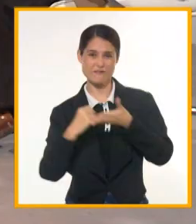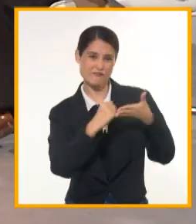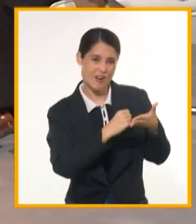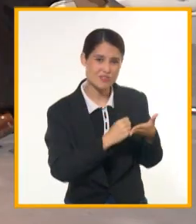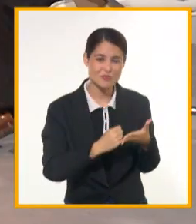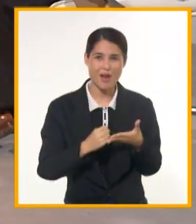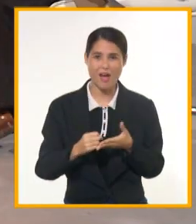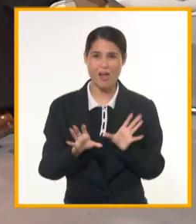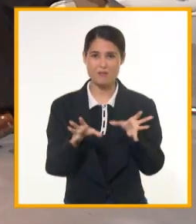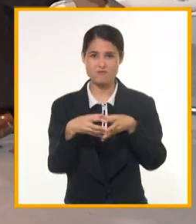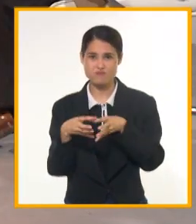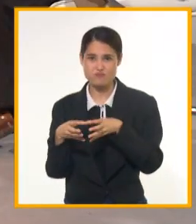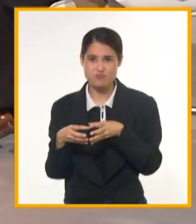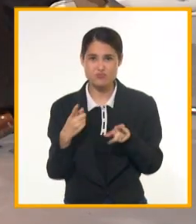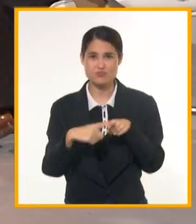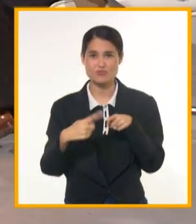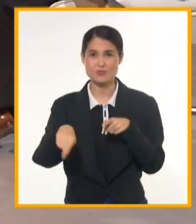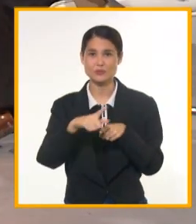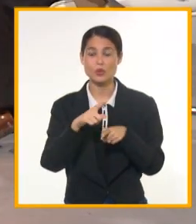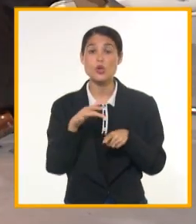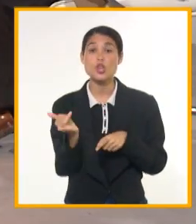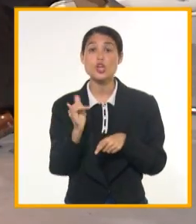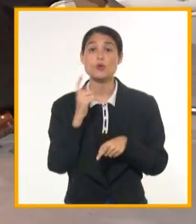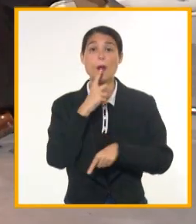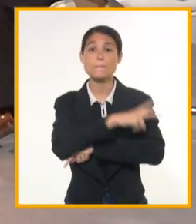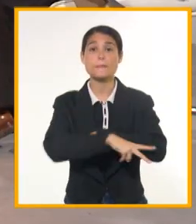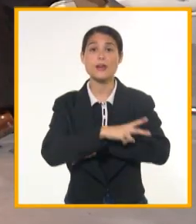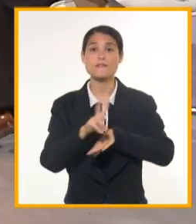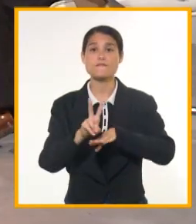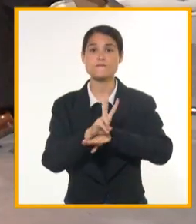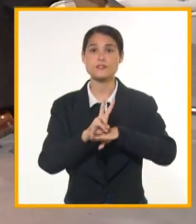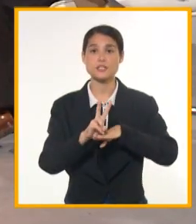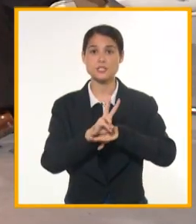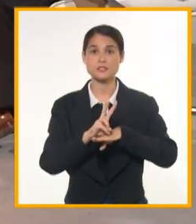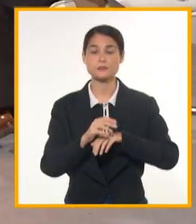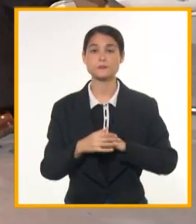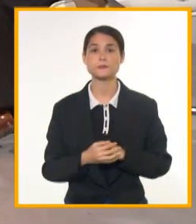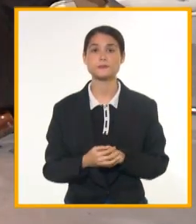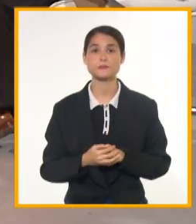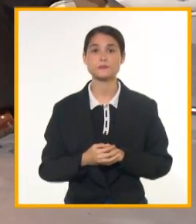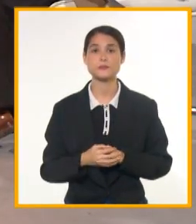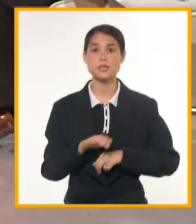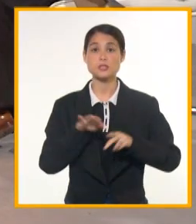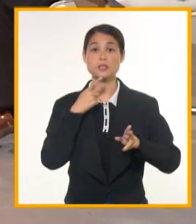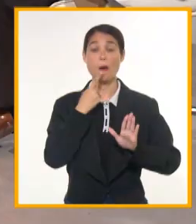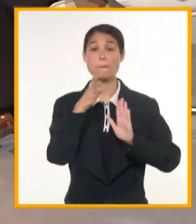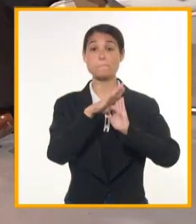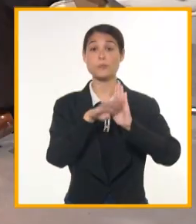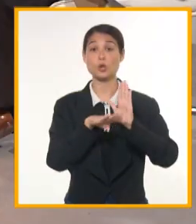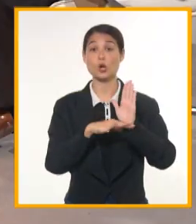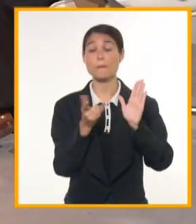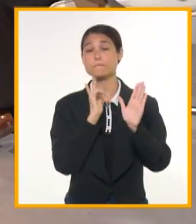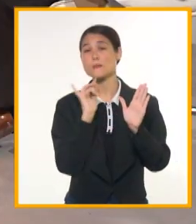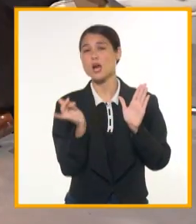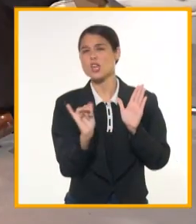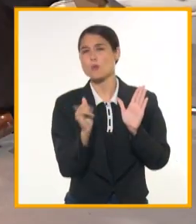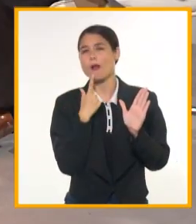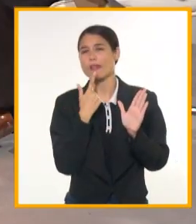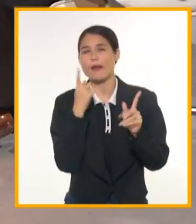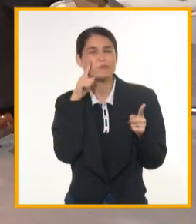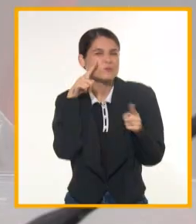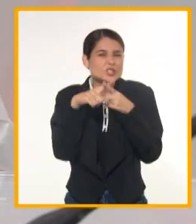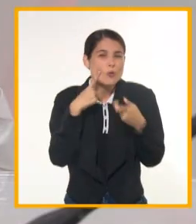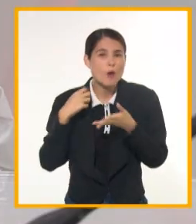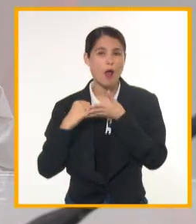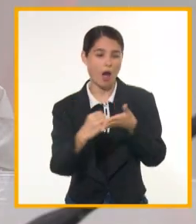el primer ministro granadino estuvo en Cuba en ese momento en que empezó ese programa también de cooperación, de manera que